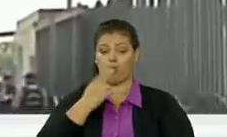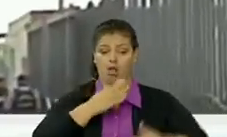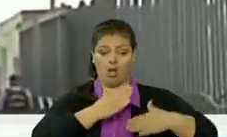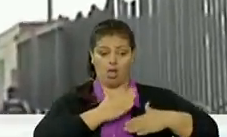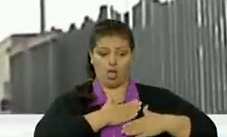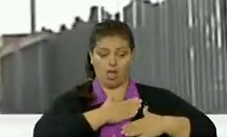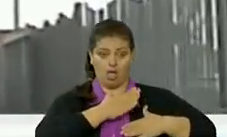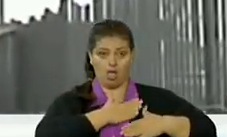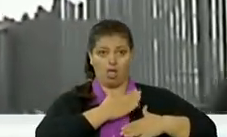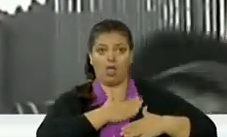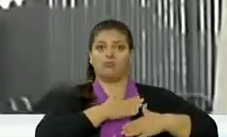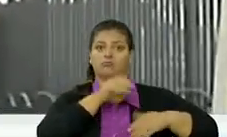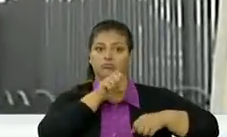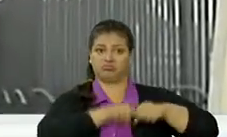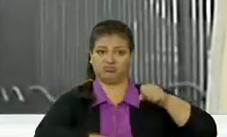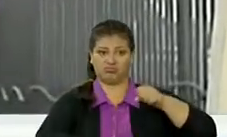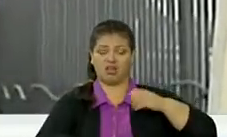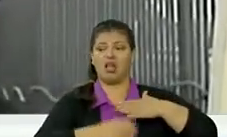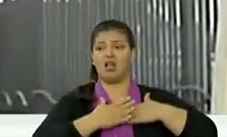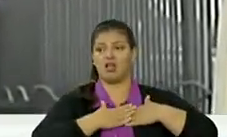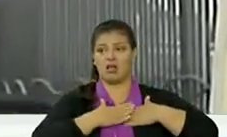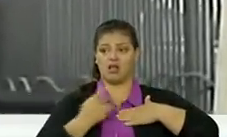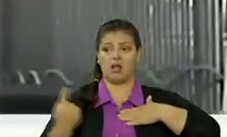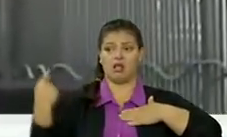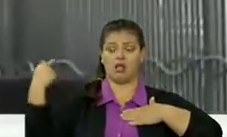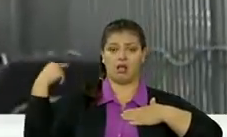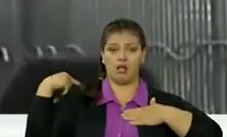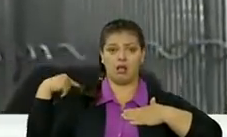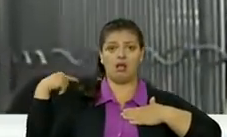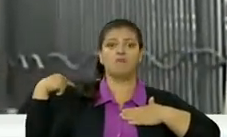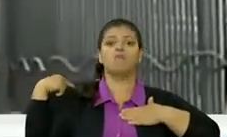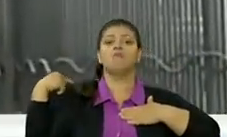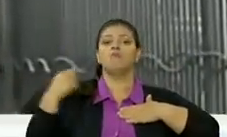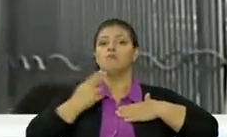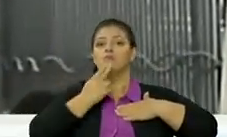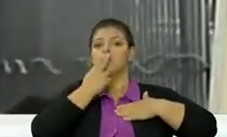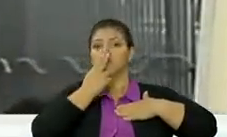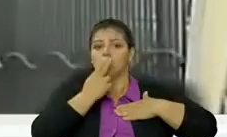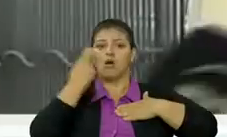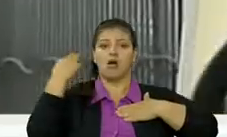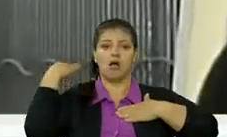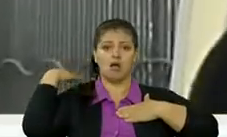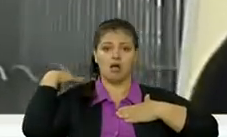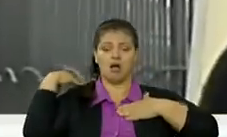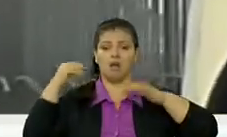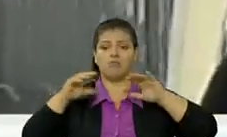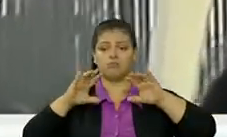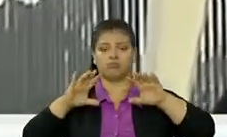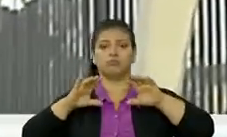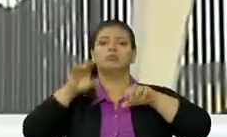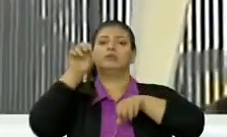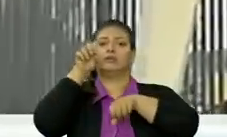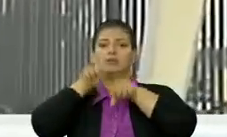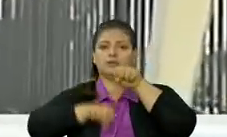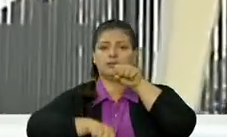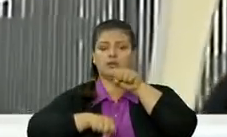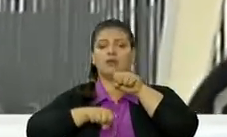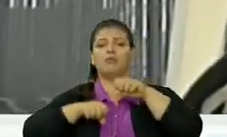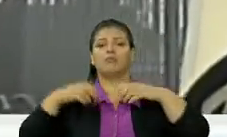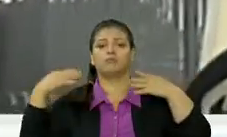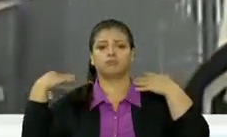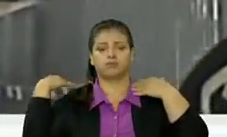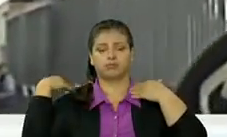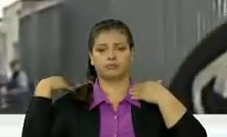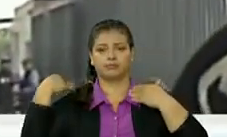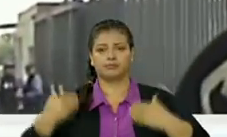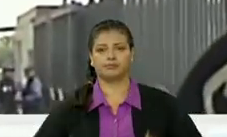los hipertensos. Eso también, bueno, implica también, según sus estadísticas, hombres y mujeres, adolescentes. Sí, a ver, en esta época